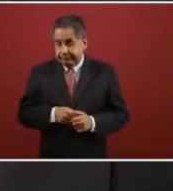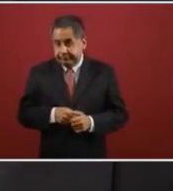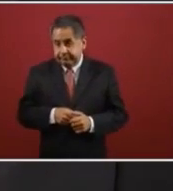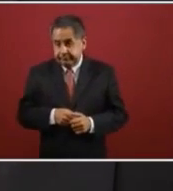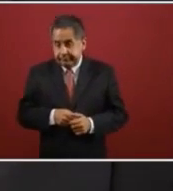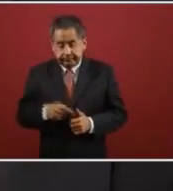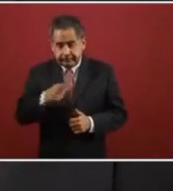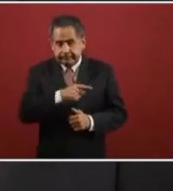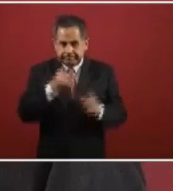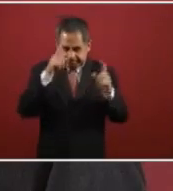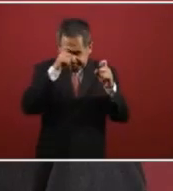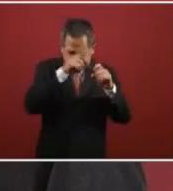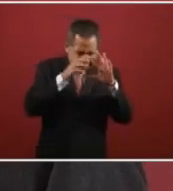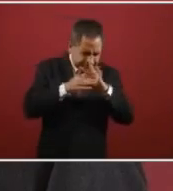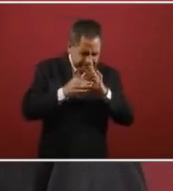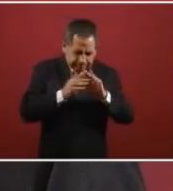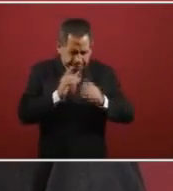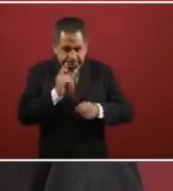complejo